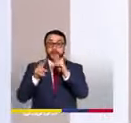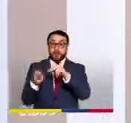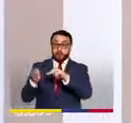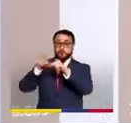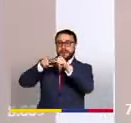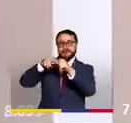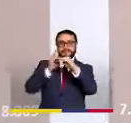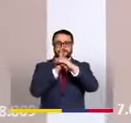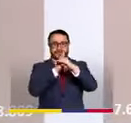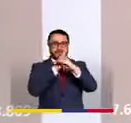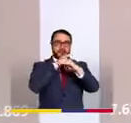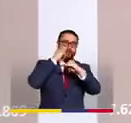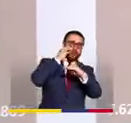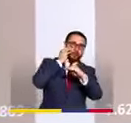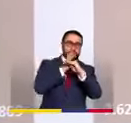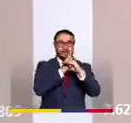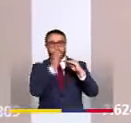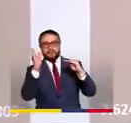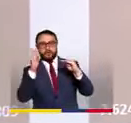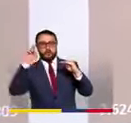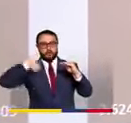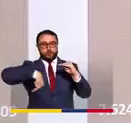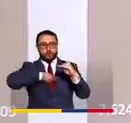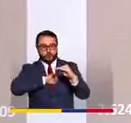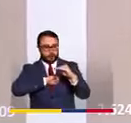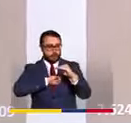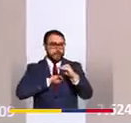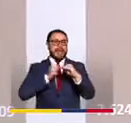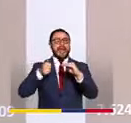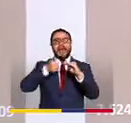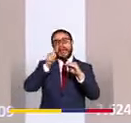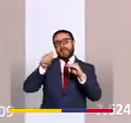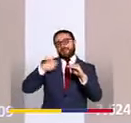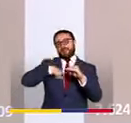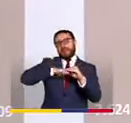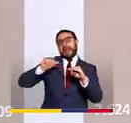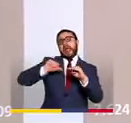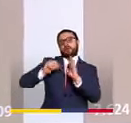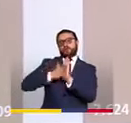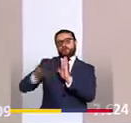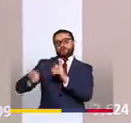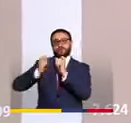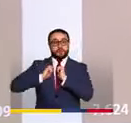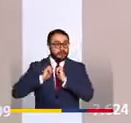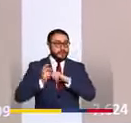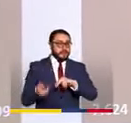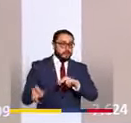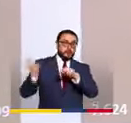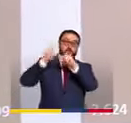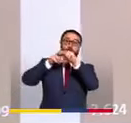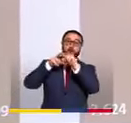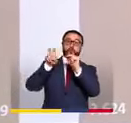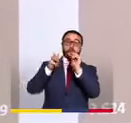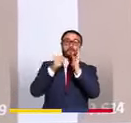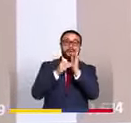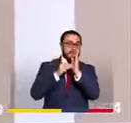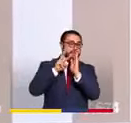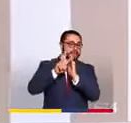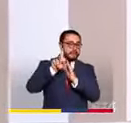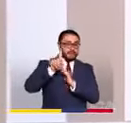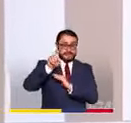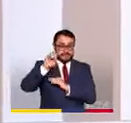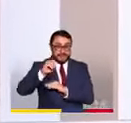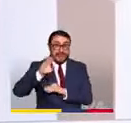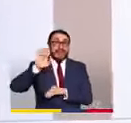Duque y nosotros al final, desde el agosto, subió a 8.360 y